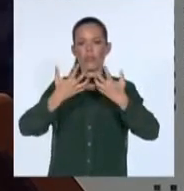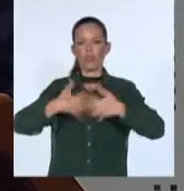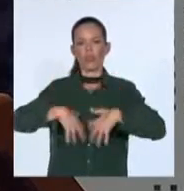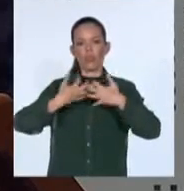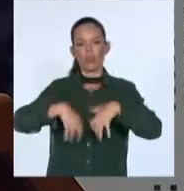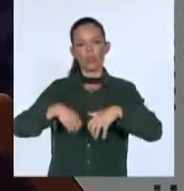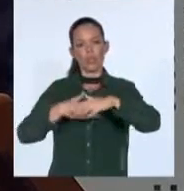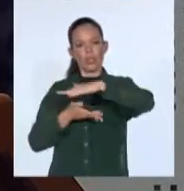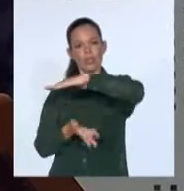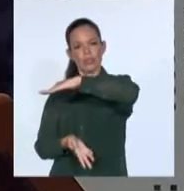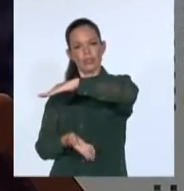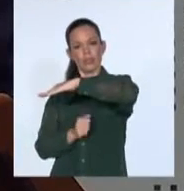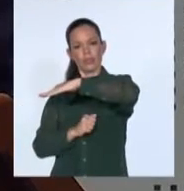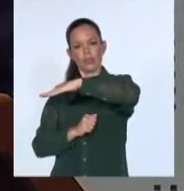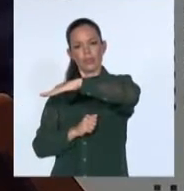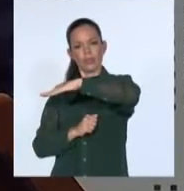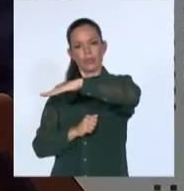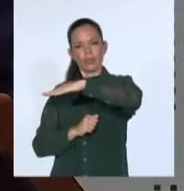lugares